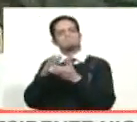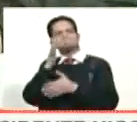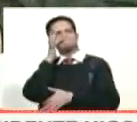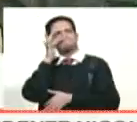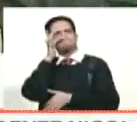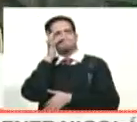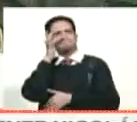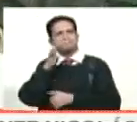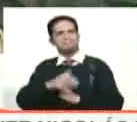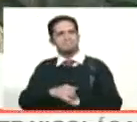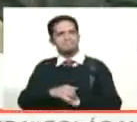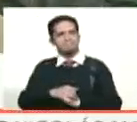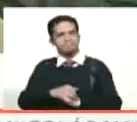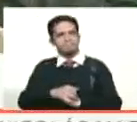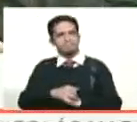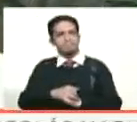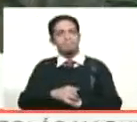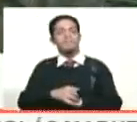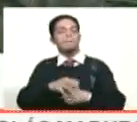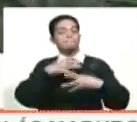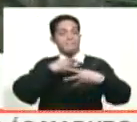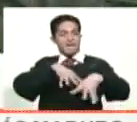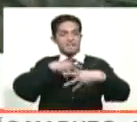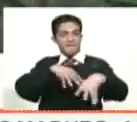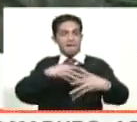Estamos en marcha patriótica cívico-militar,